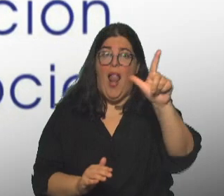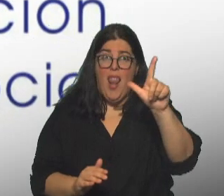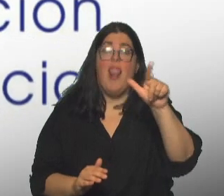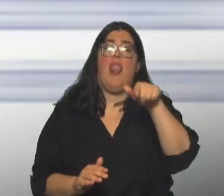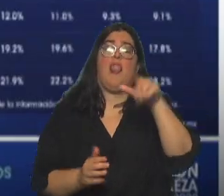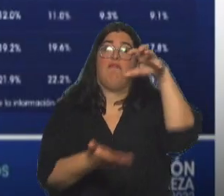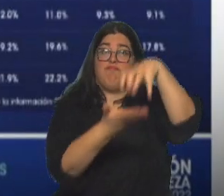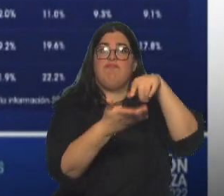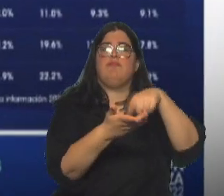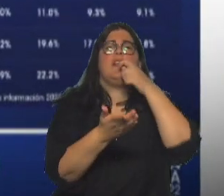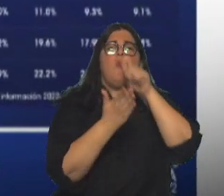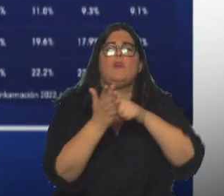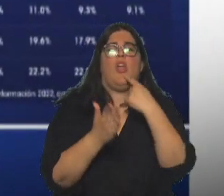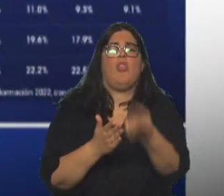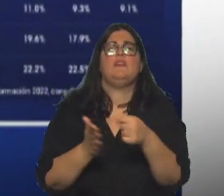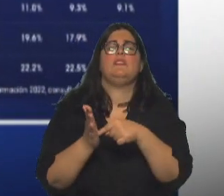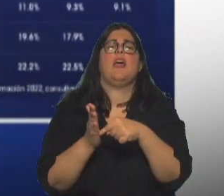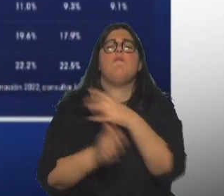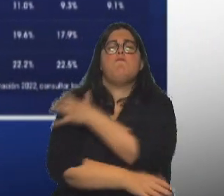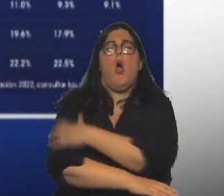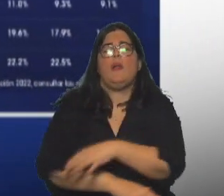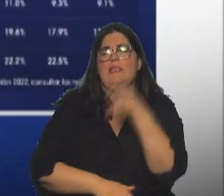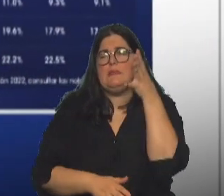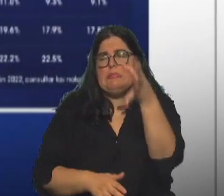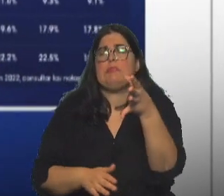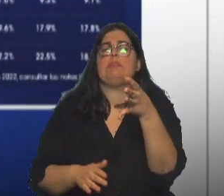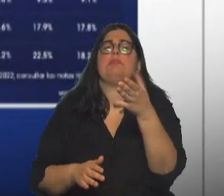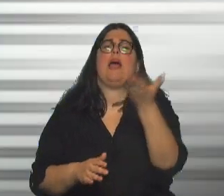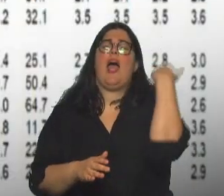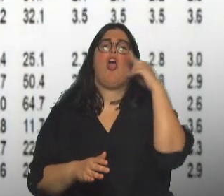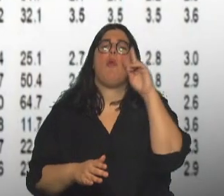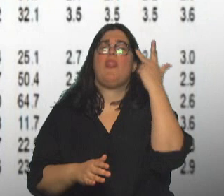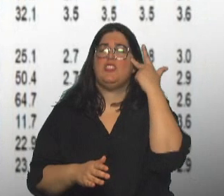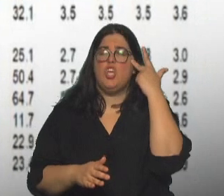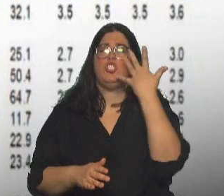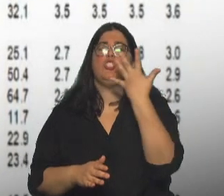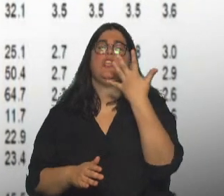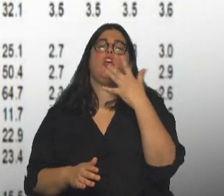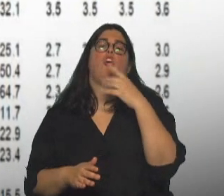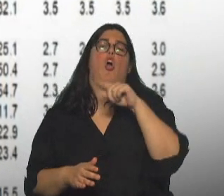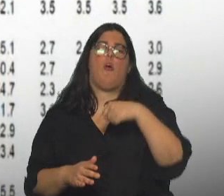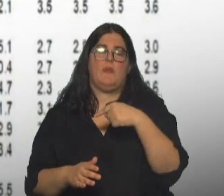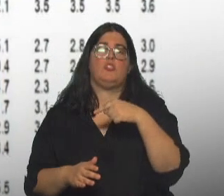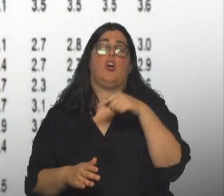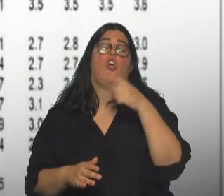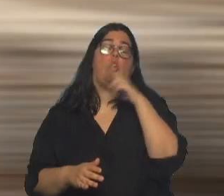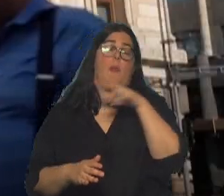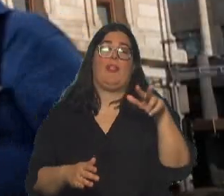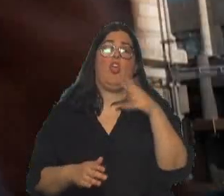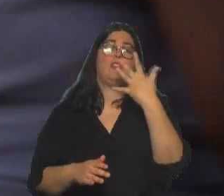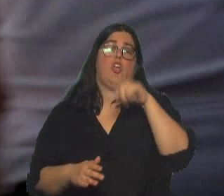Desarrollo Social, la pobreza extrema pasó del 10,5% en 2018 a 8,5% en